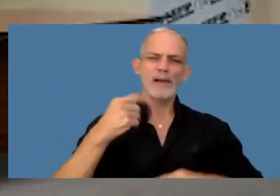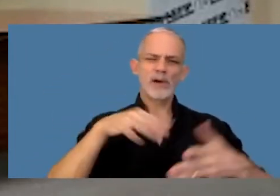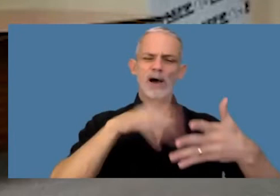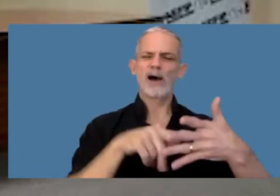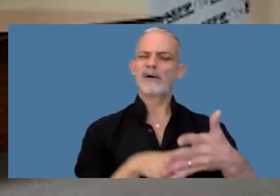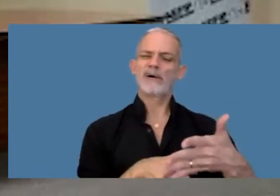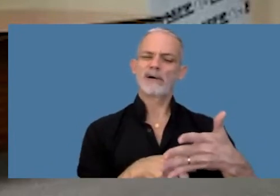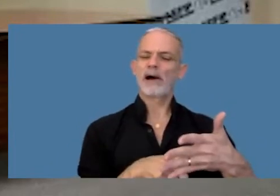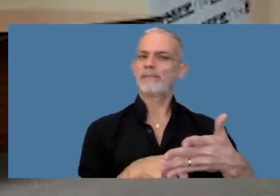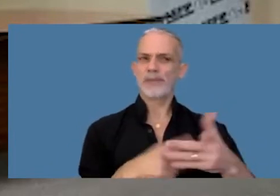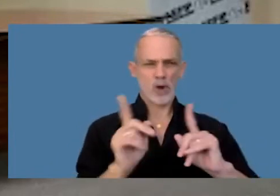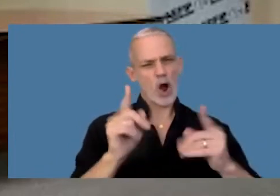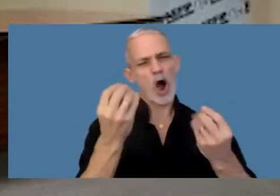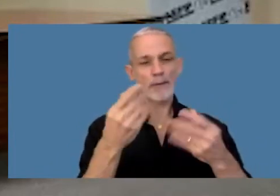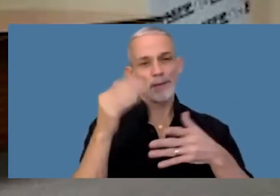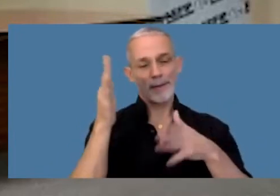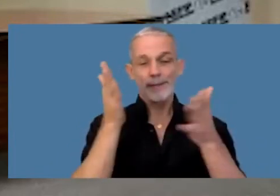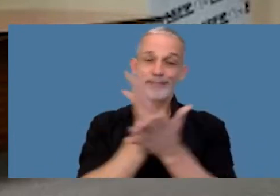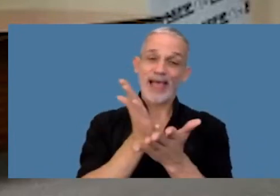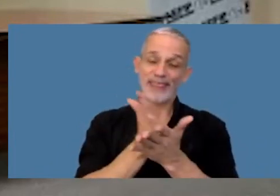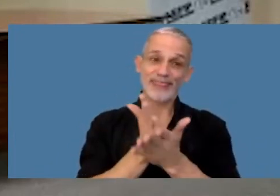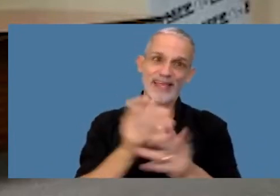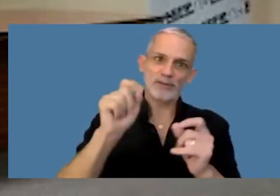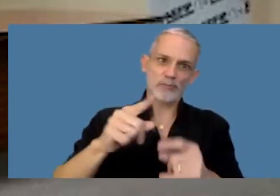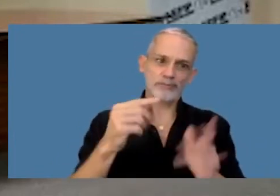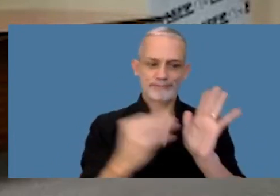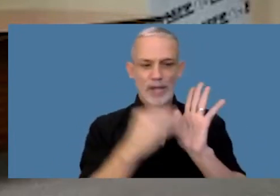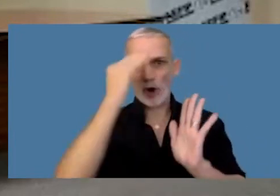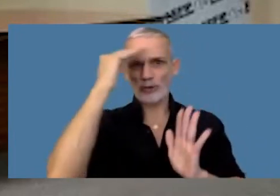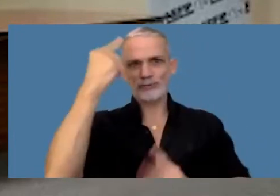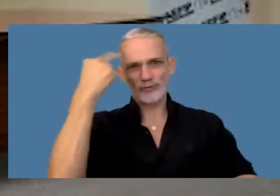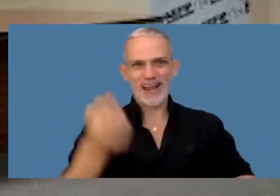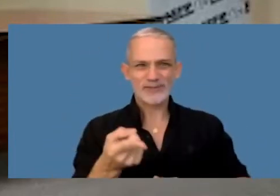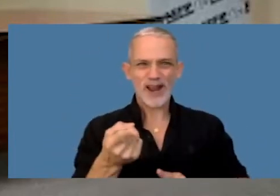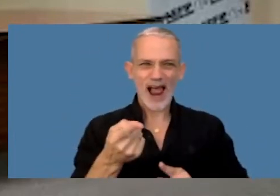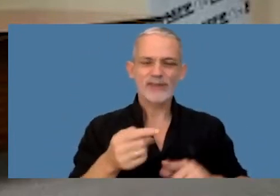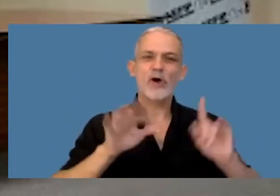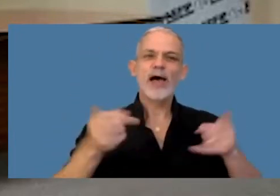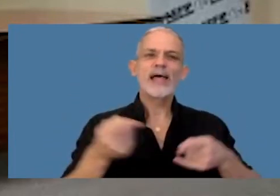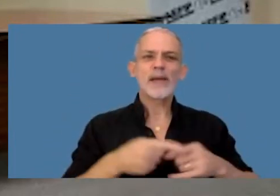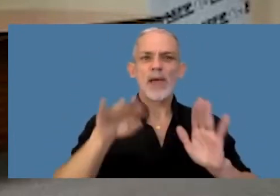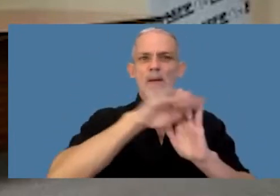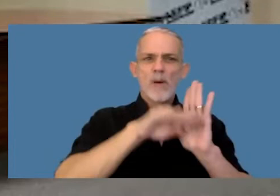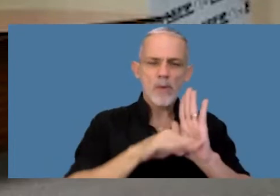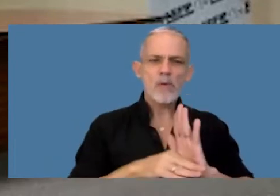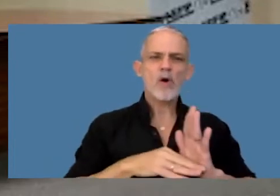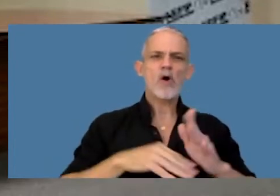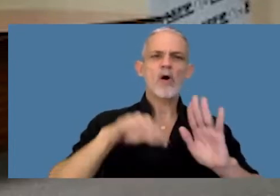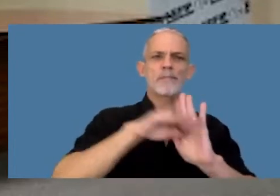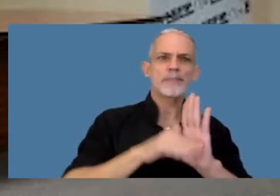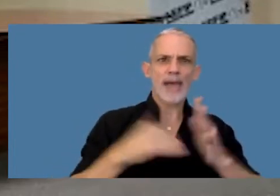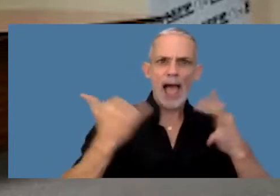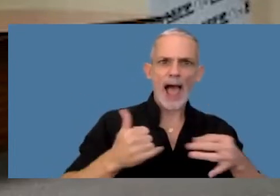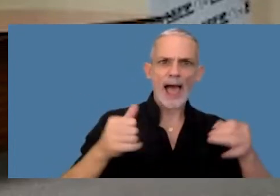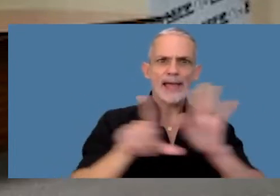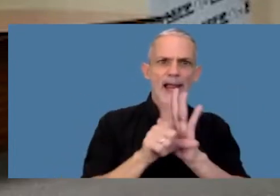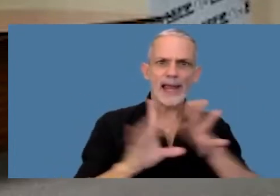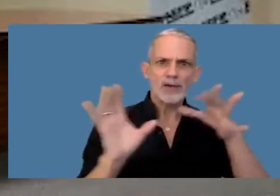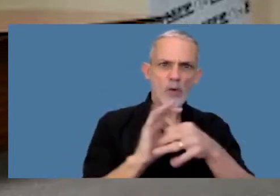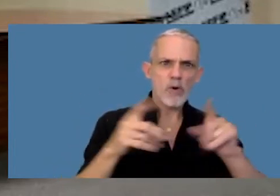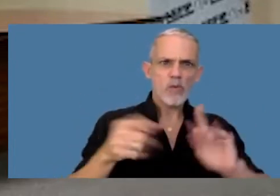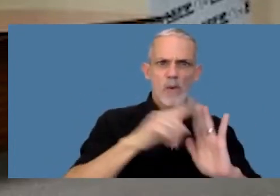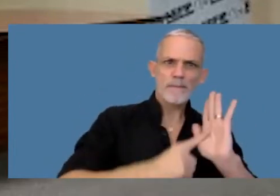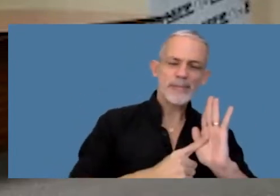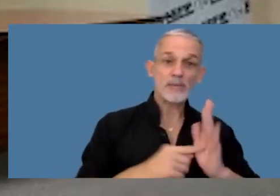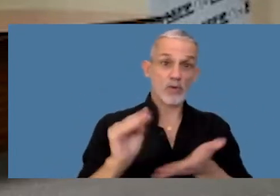es, no, bueno, pero los derechos que están reconocidos en la Constitución son conformes a las normas que reglamentan su ejercicio, y en todo caso el legislador